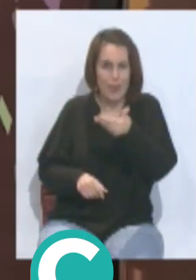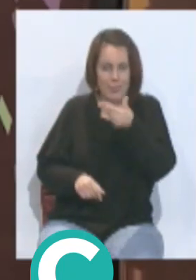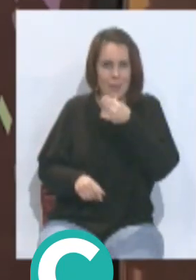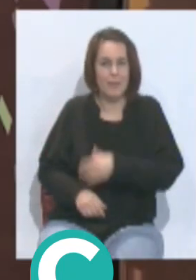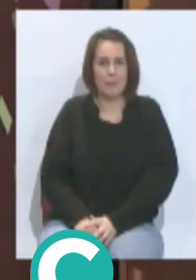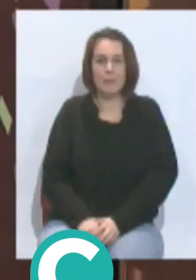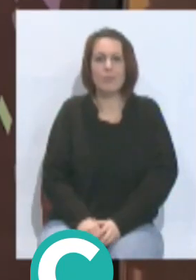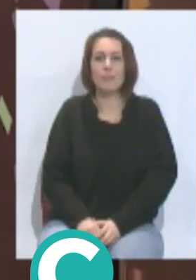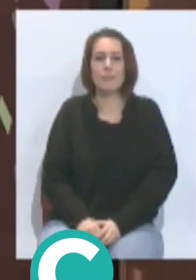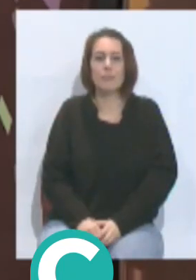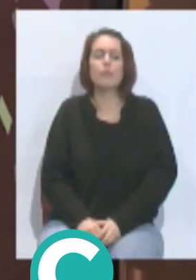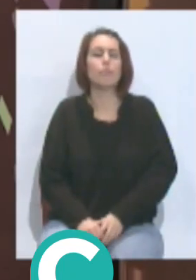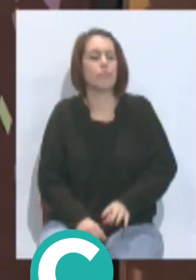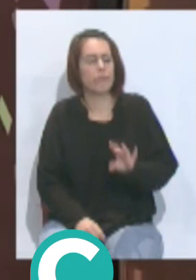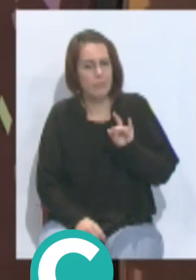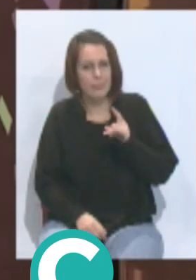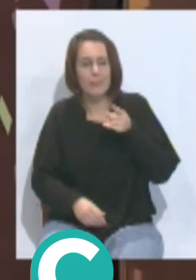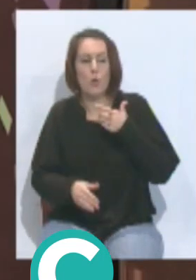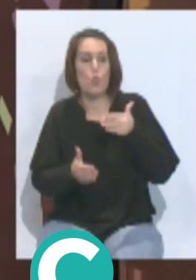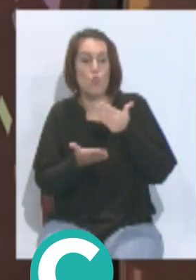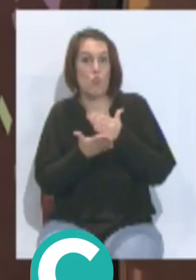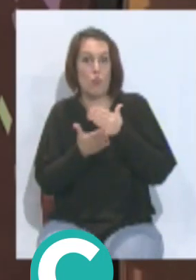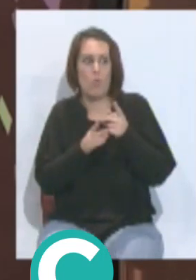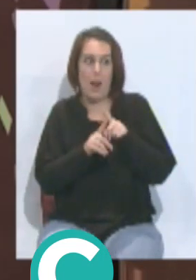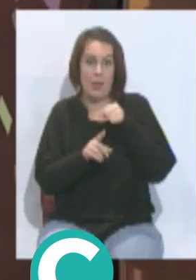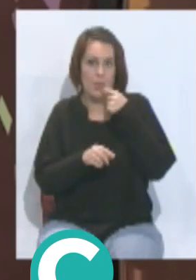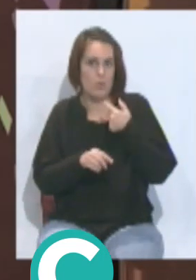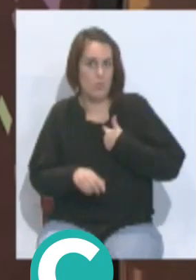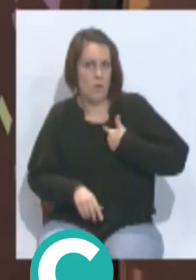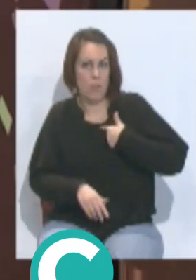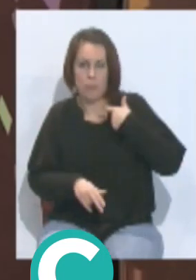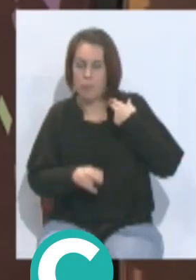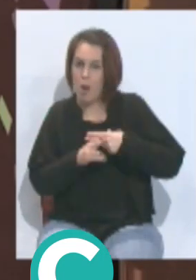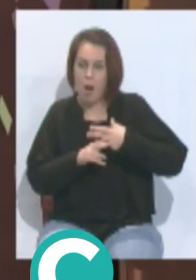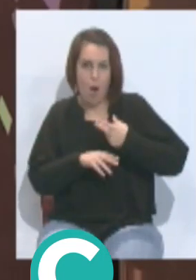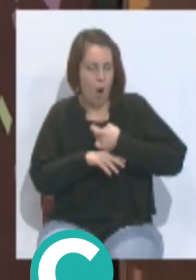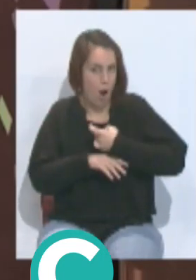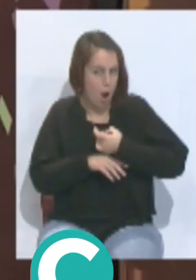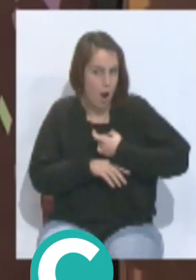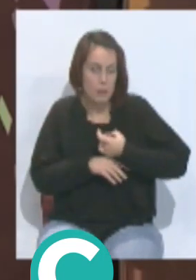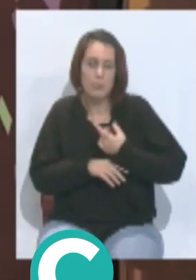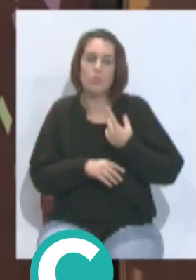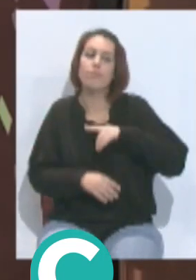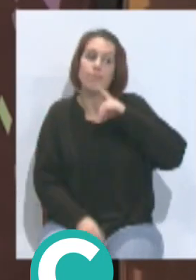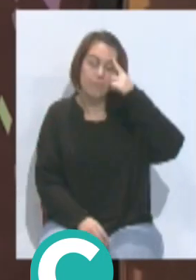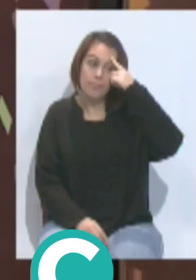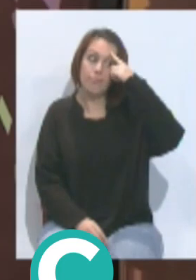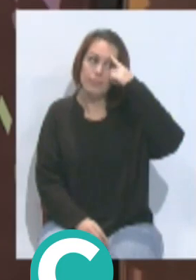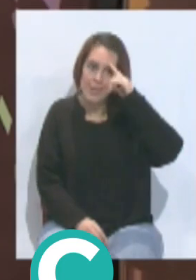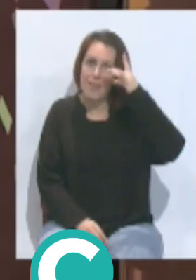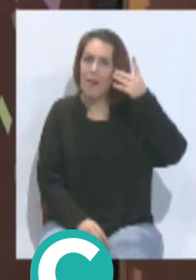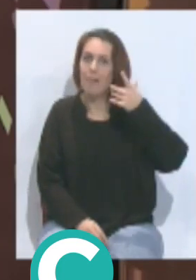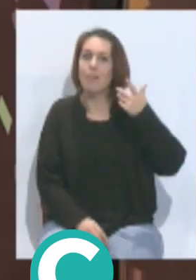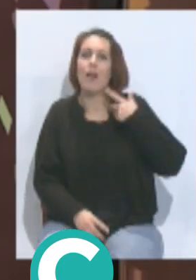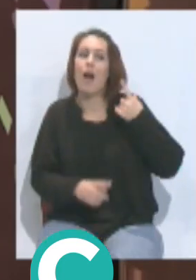este curso. Sí, sí, hacer un curso, como has dicho, ¿no?, tan intenso y con tantas horas, uh-huh, pues, bueno, pues se nos ocurrió la idea de cada